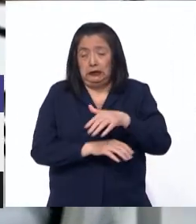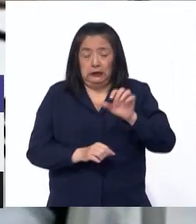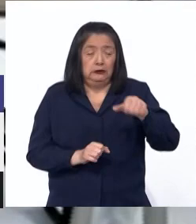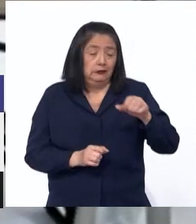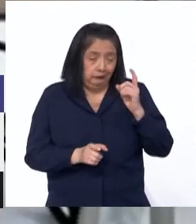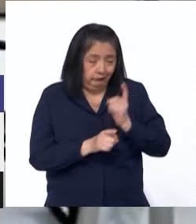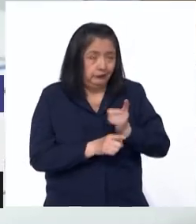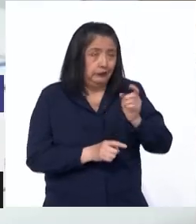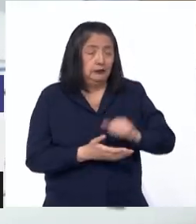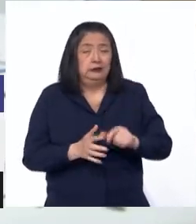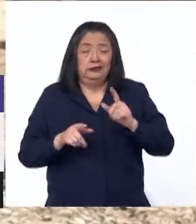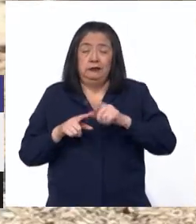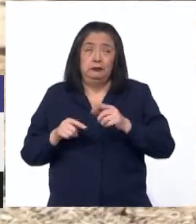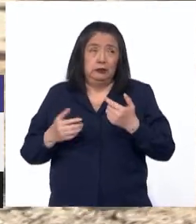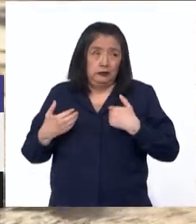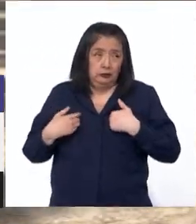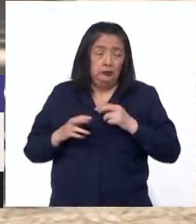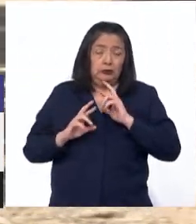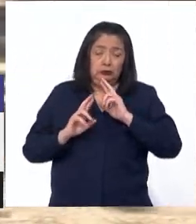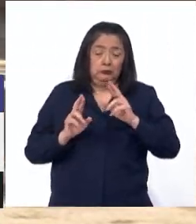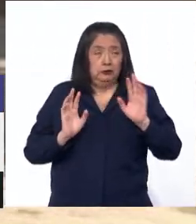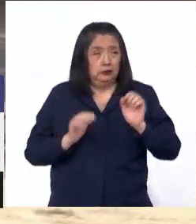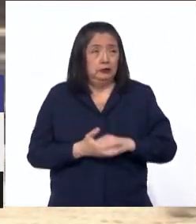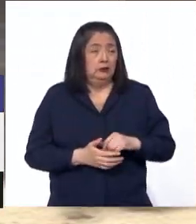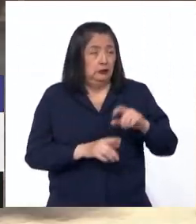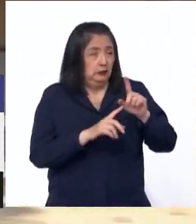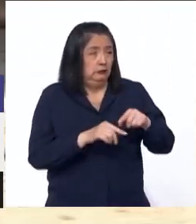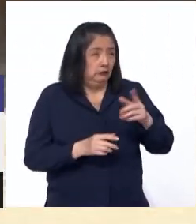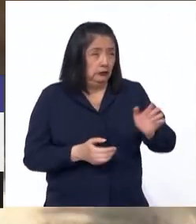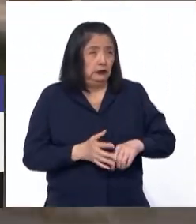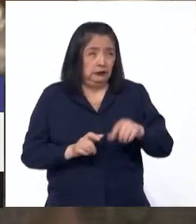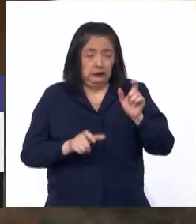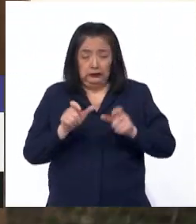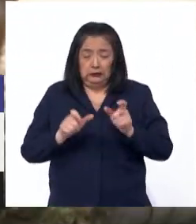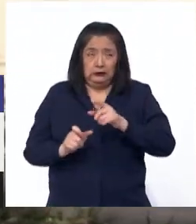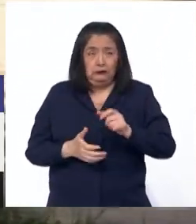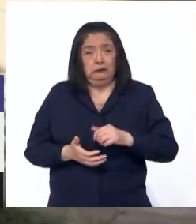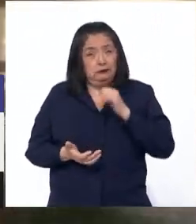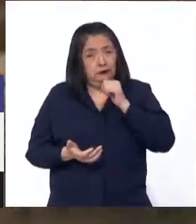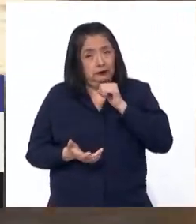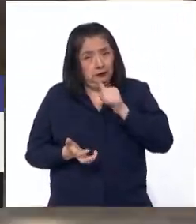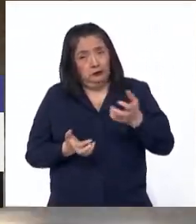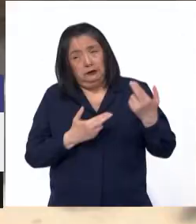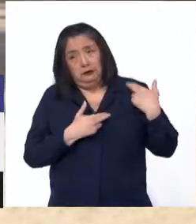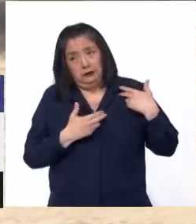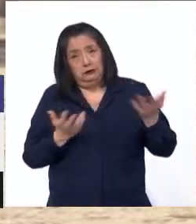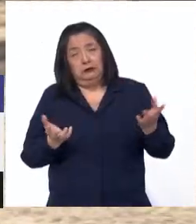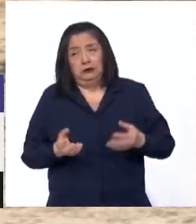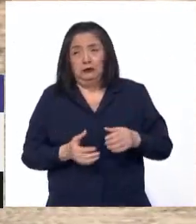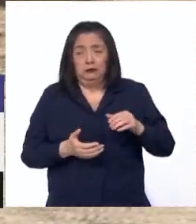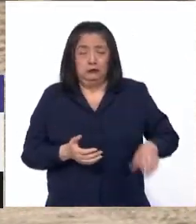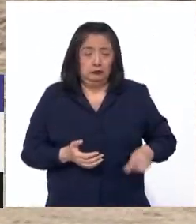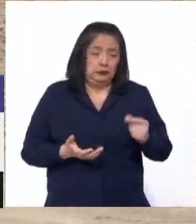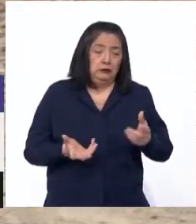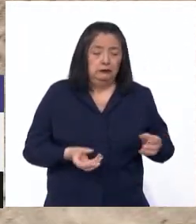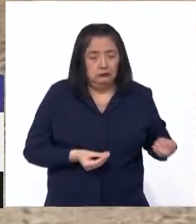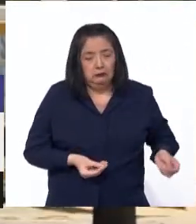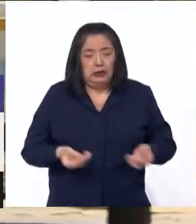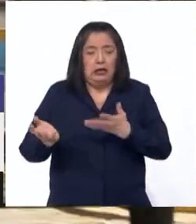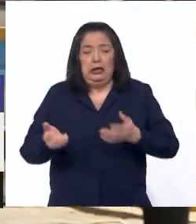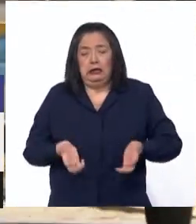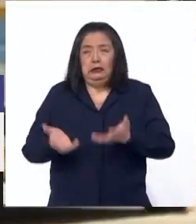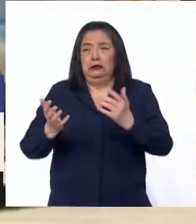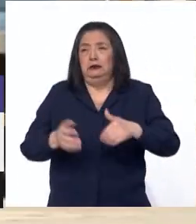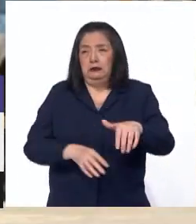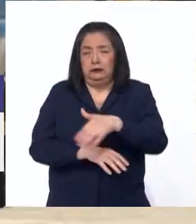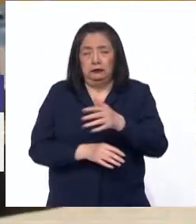Así es. ¿De quién depende? Yo respondería lo siguiente, ¿no? Depende sobre todo de las personas irresponsables que arrojan sus canes a la calle,